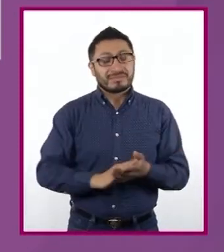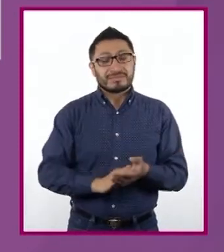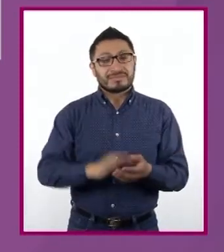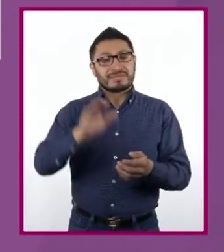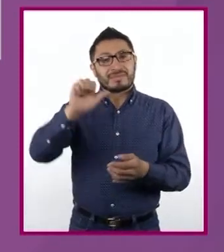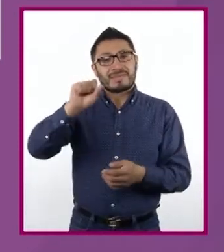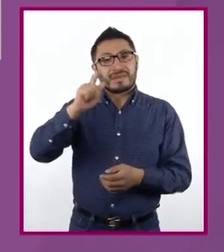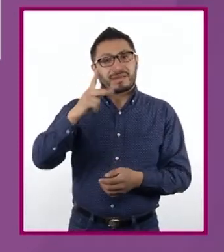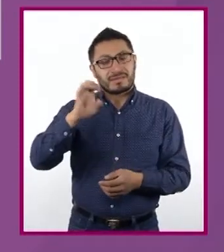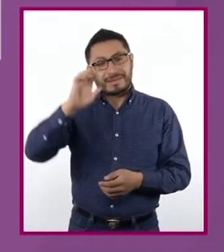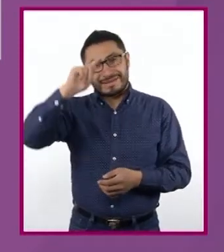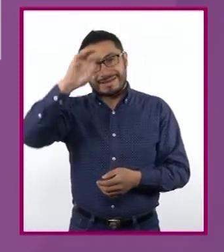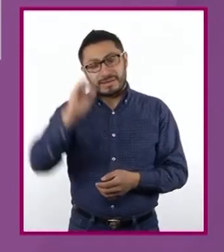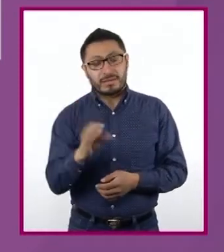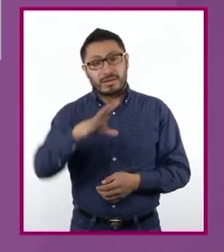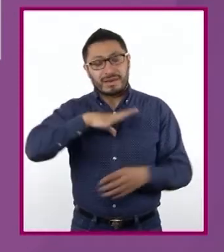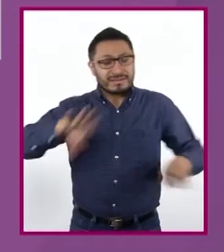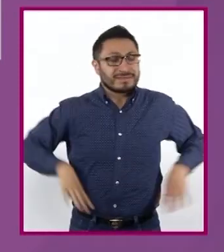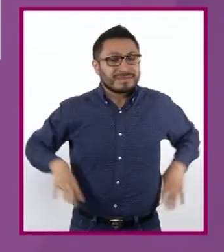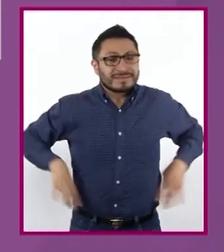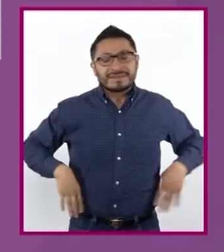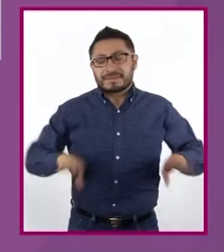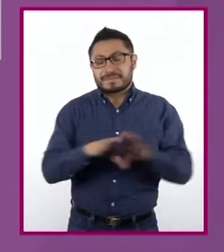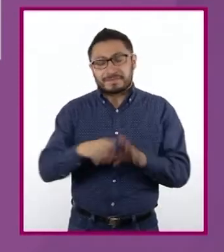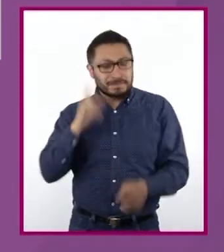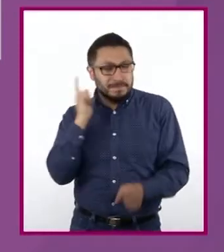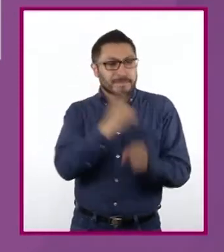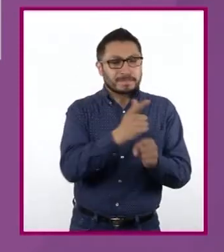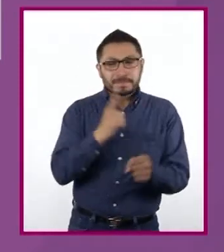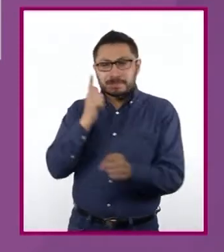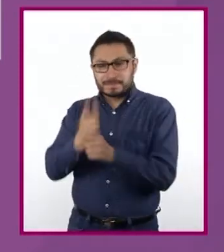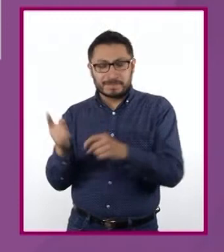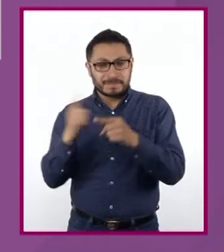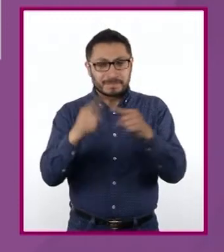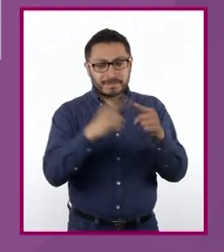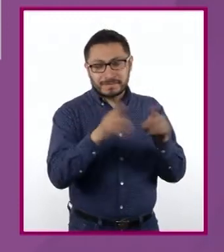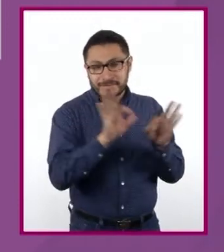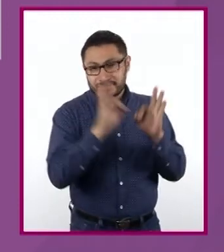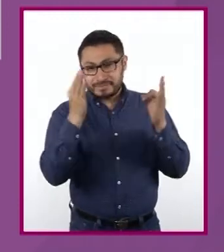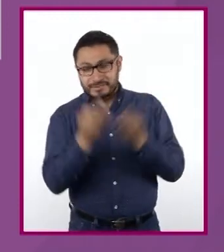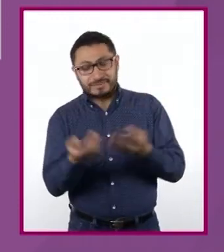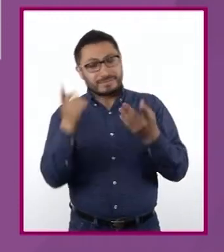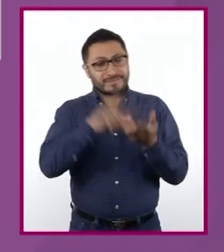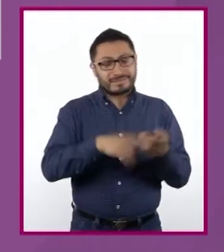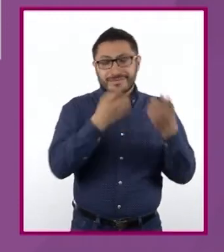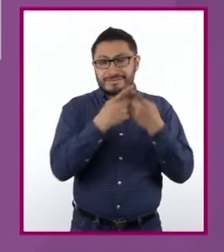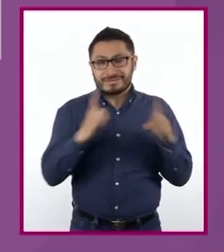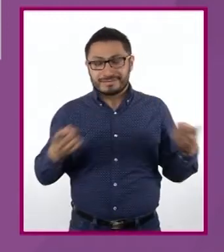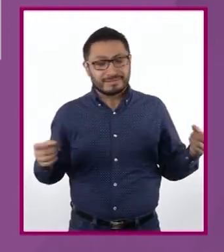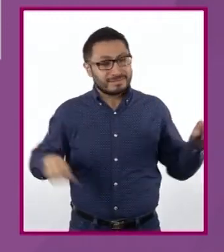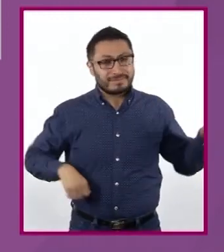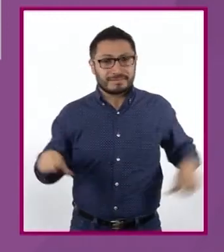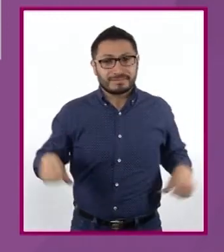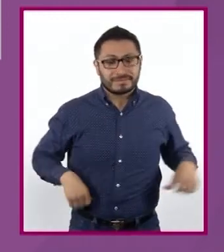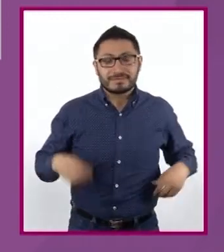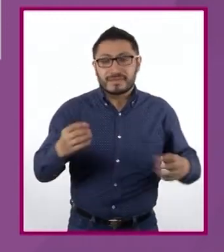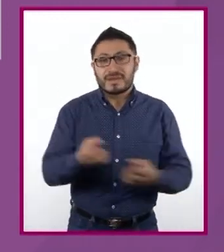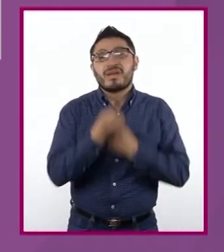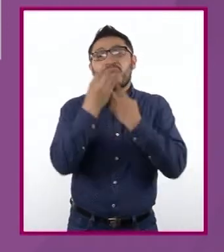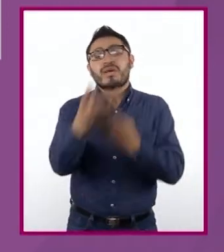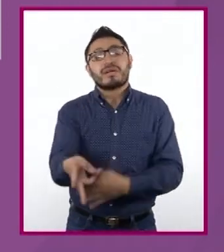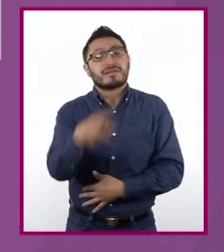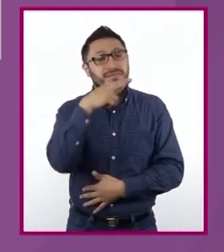aspecto es una característica que permite distinguir diferentes estados en el desarrollo de la acción, de la expresión del